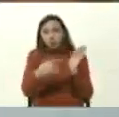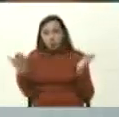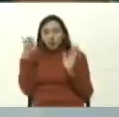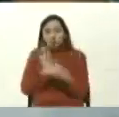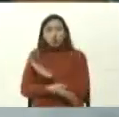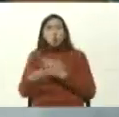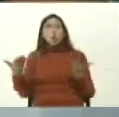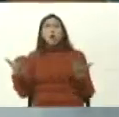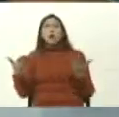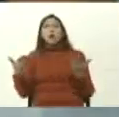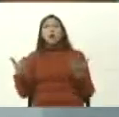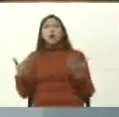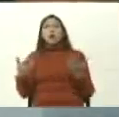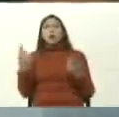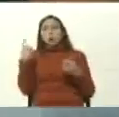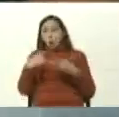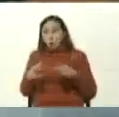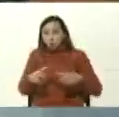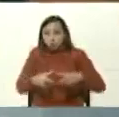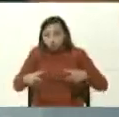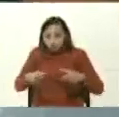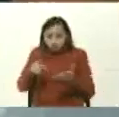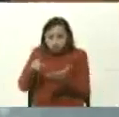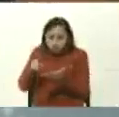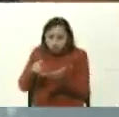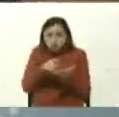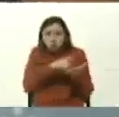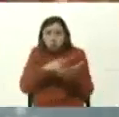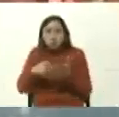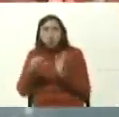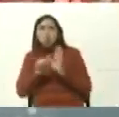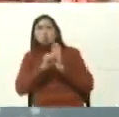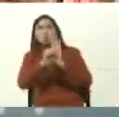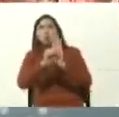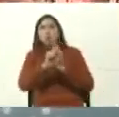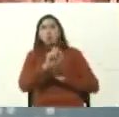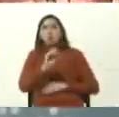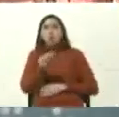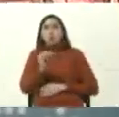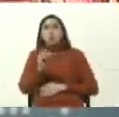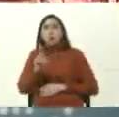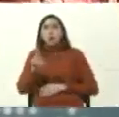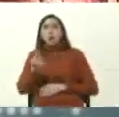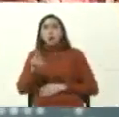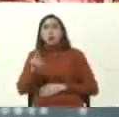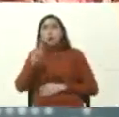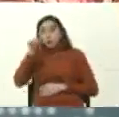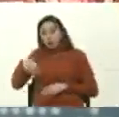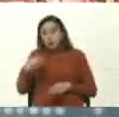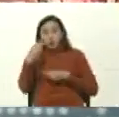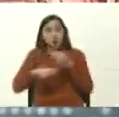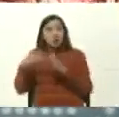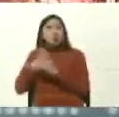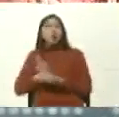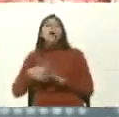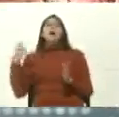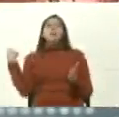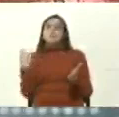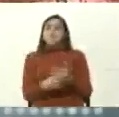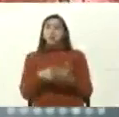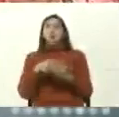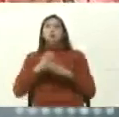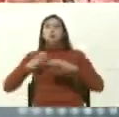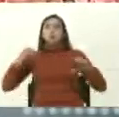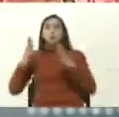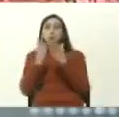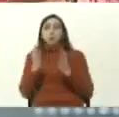dispositivo el transportista pueda leer el pasaje e inmediatamente se ejecuta el cobro del mismo.